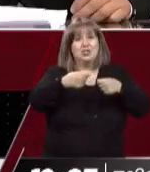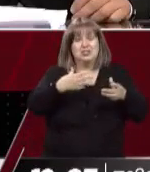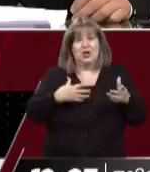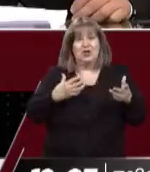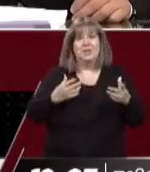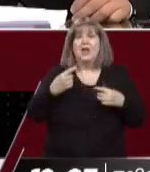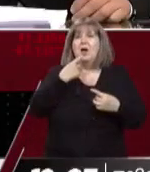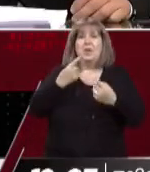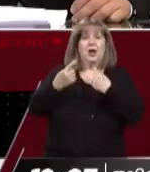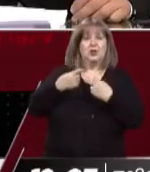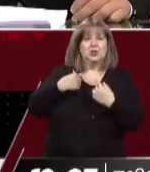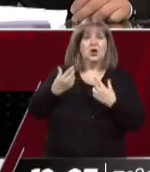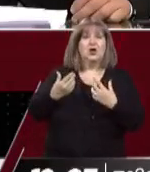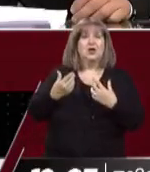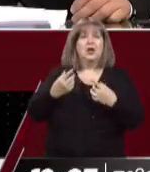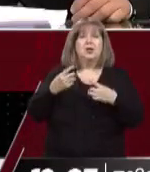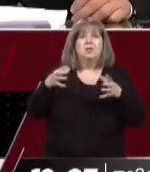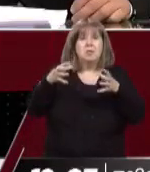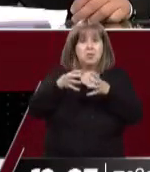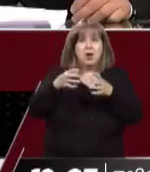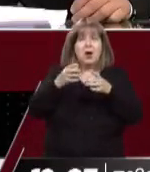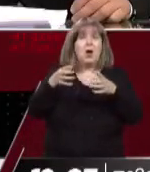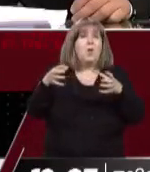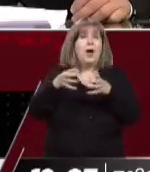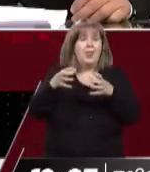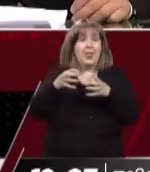hablar, nos preguntó si teníamos bandas, y